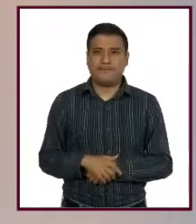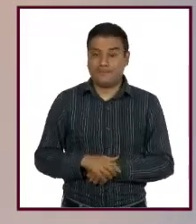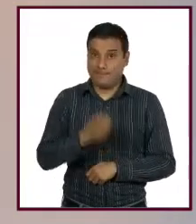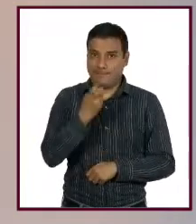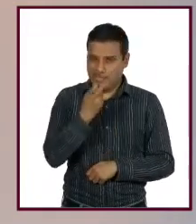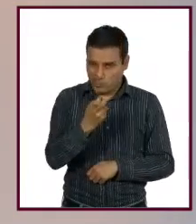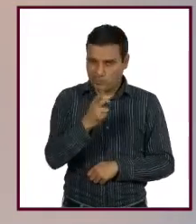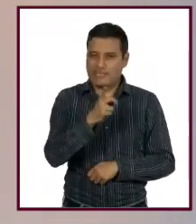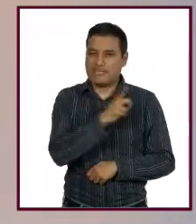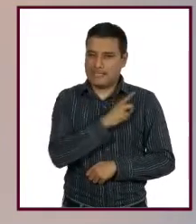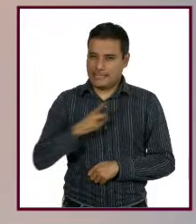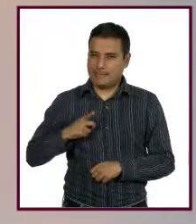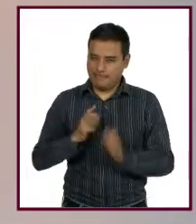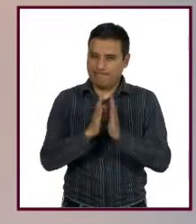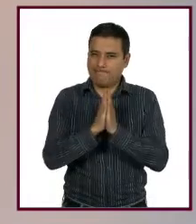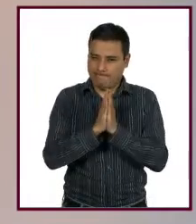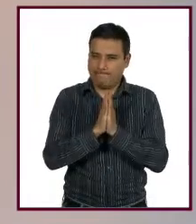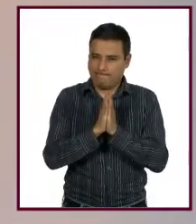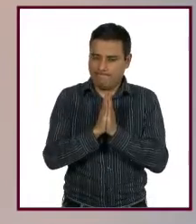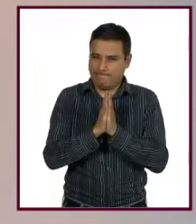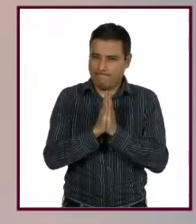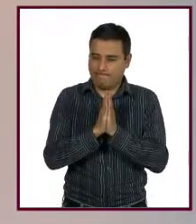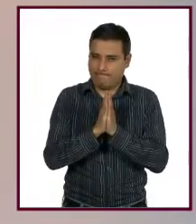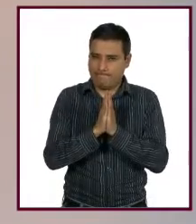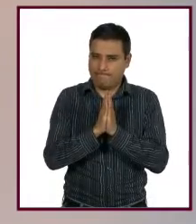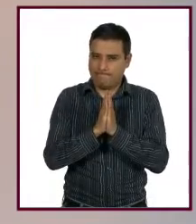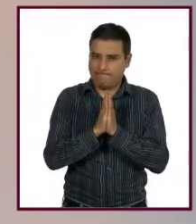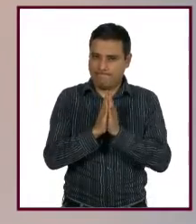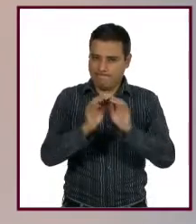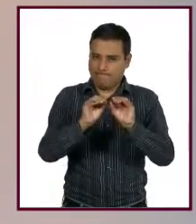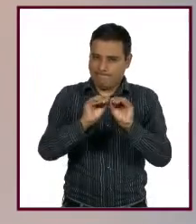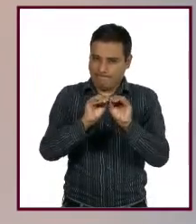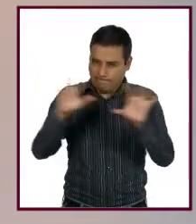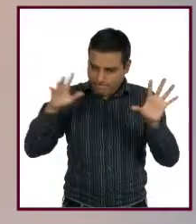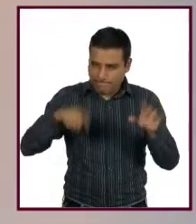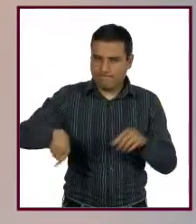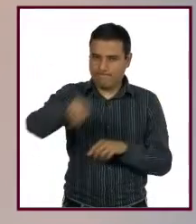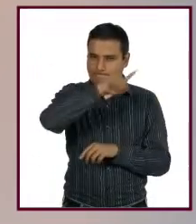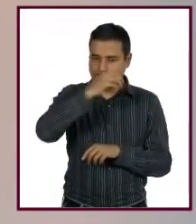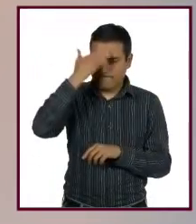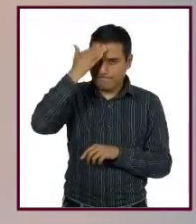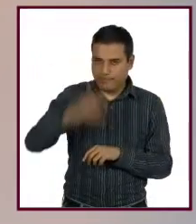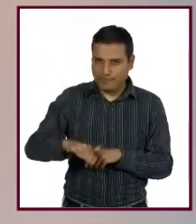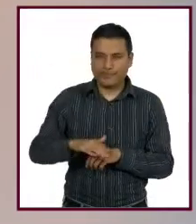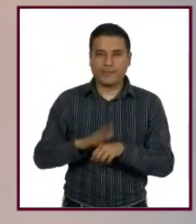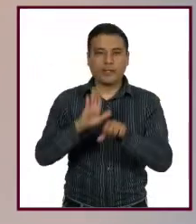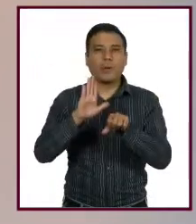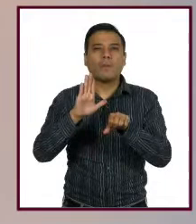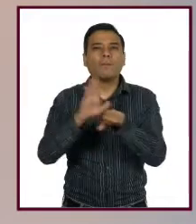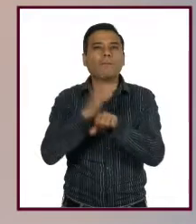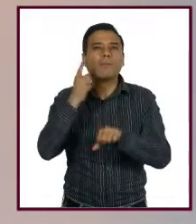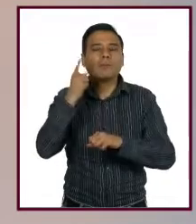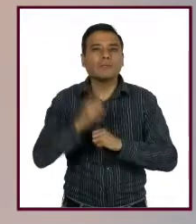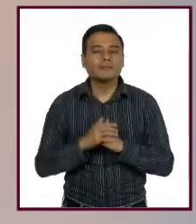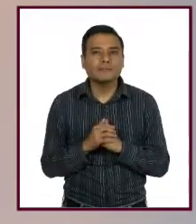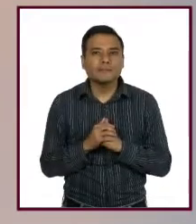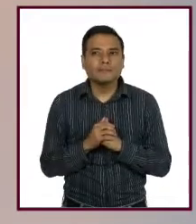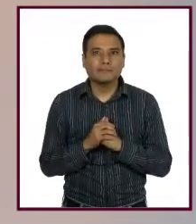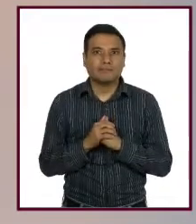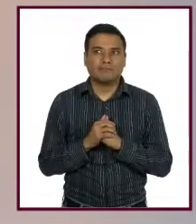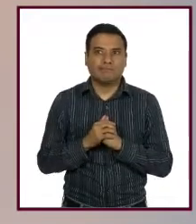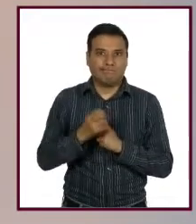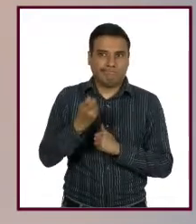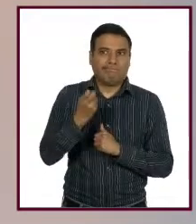quedara esta situación muy conocida, porque justamente es algo que nos va a llamar